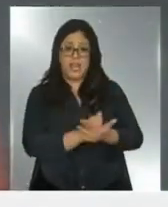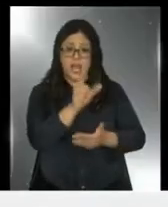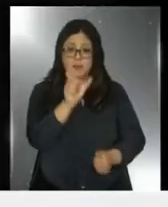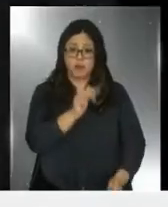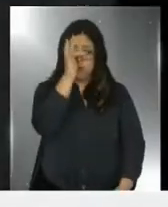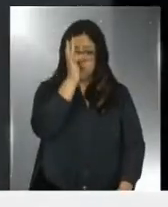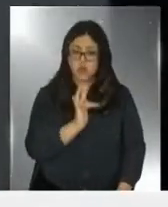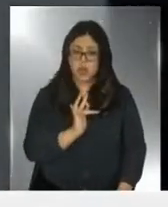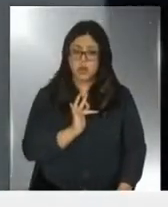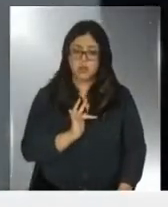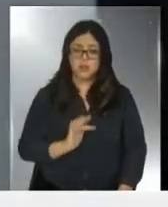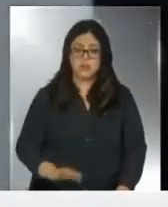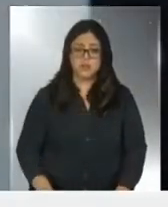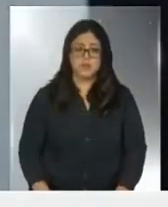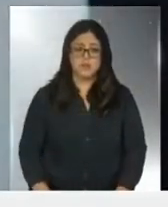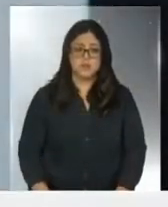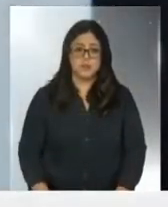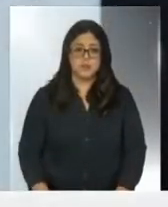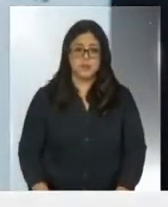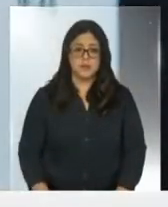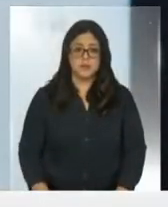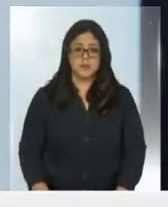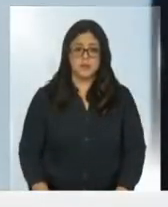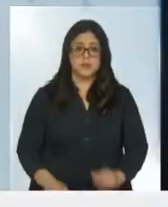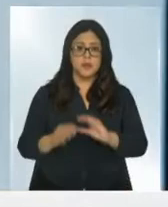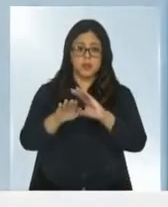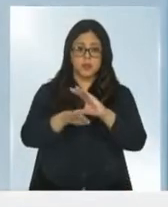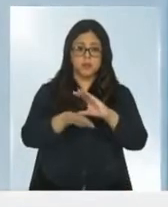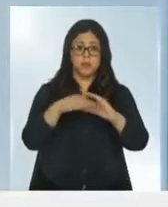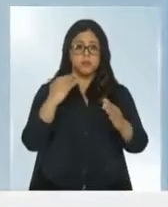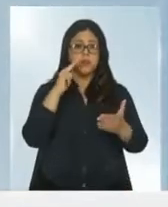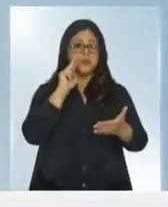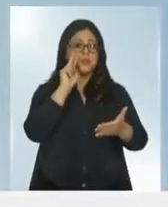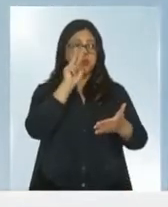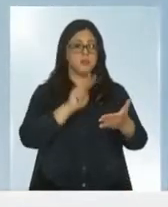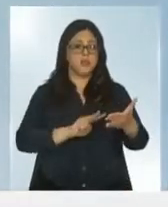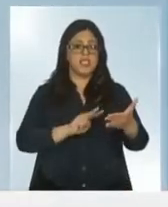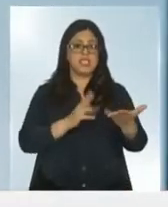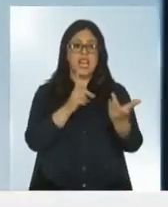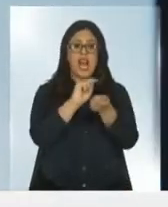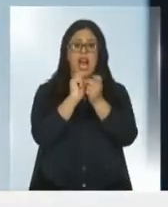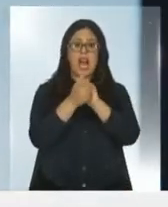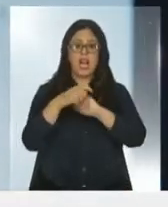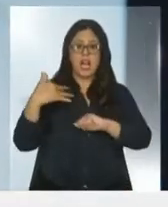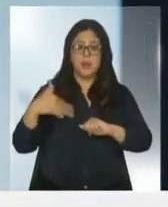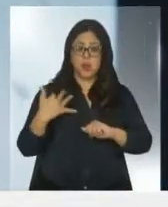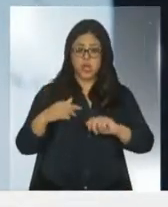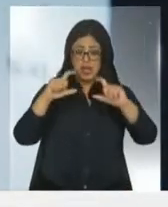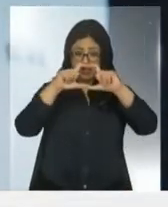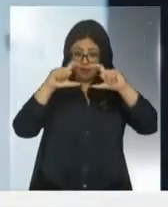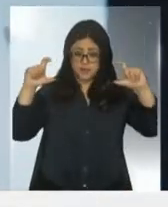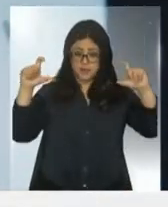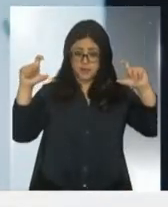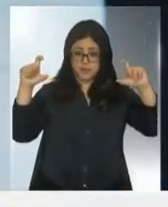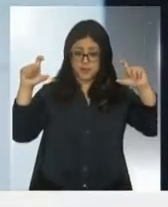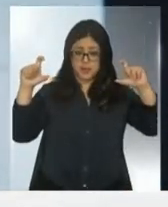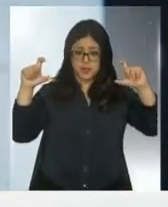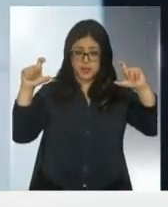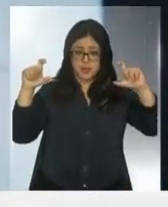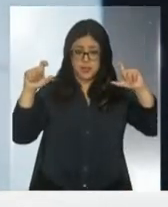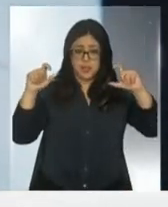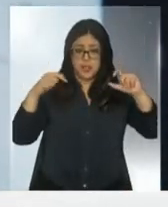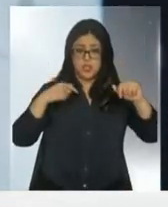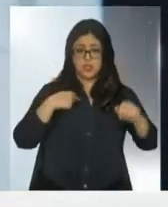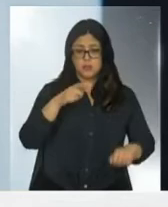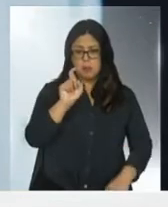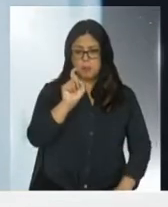gubernamental. Llevo en mi bandeja entrar el correo que dice en mayúscula actualización importante. Entonces procedo a